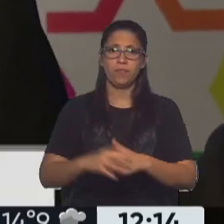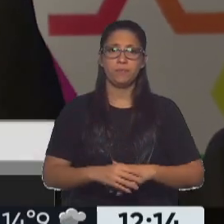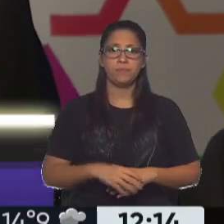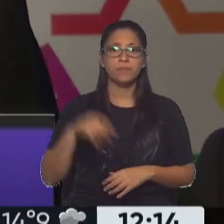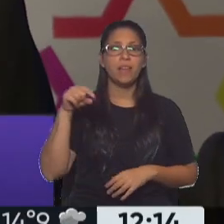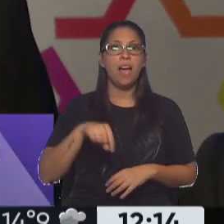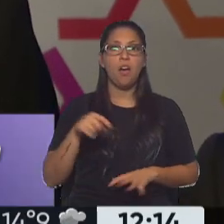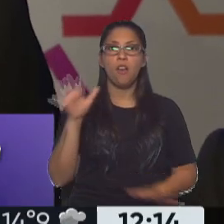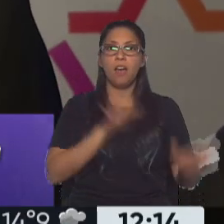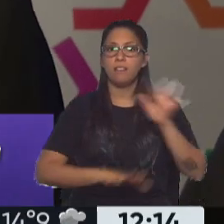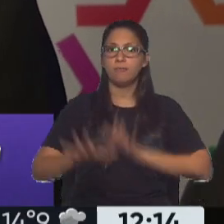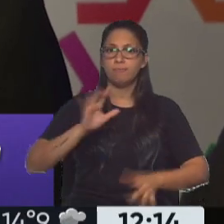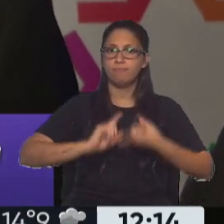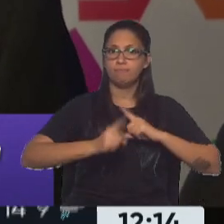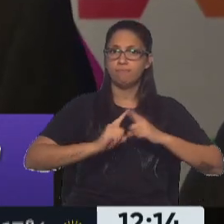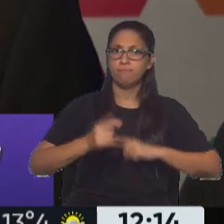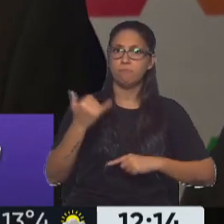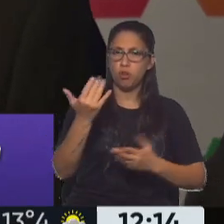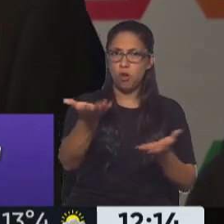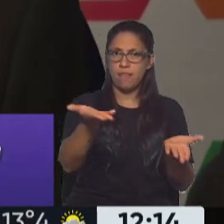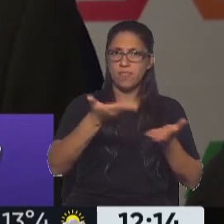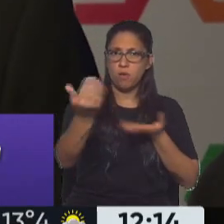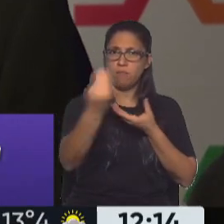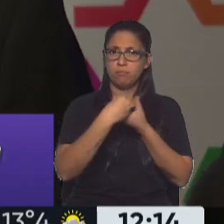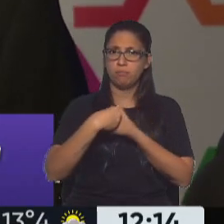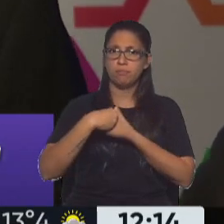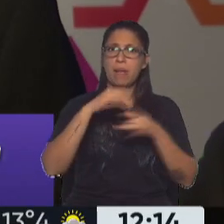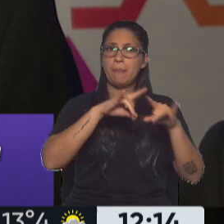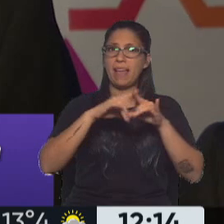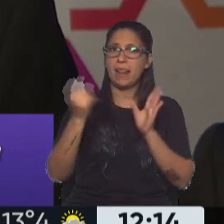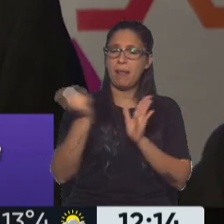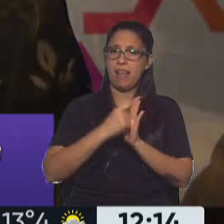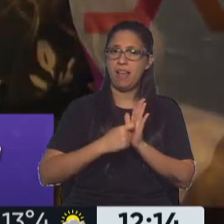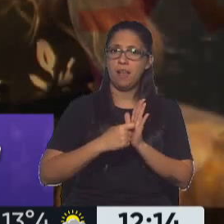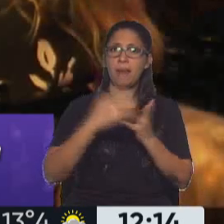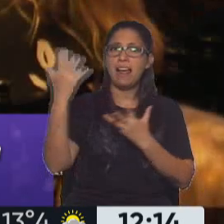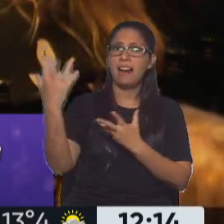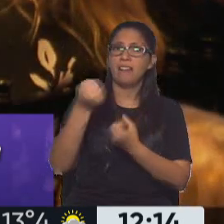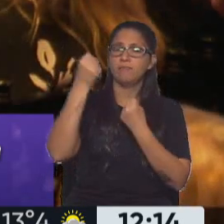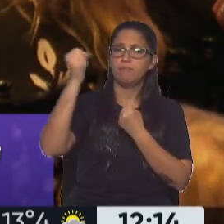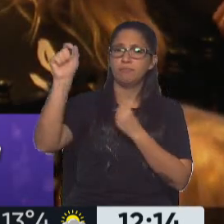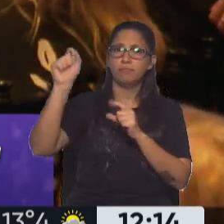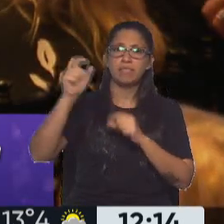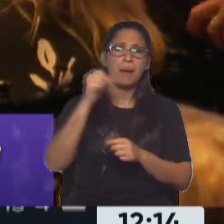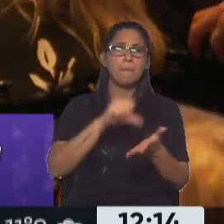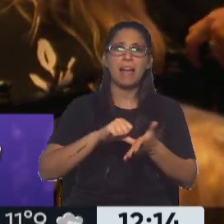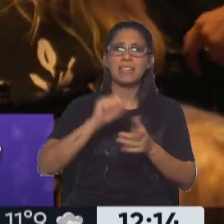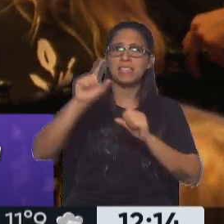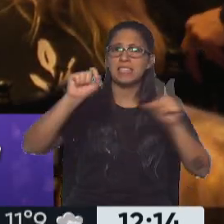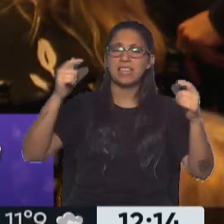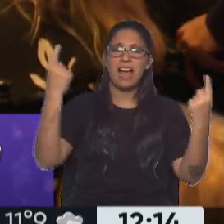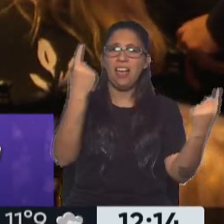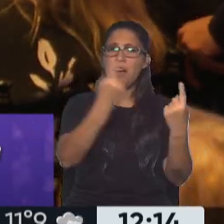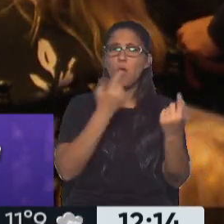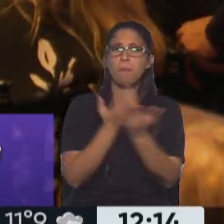Ahora estamos haciendo gestiones, hay un change org que les invito a sumarse para rescatar a los secuestrados argentinos. Cada país pide por los suyos, pero me parece